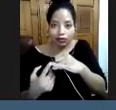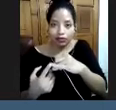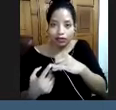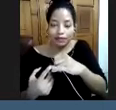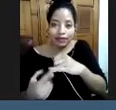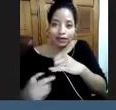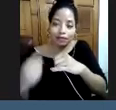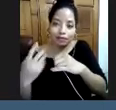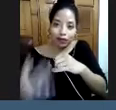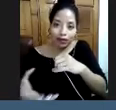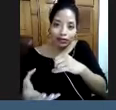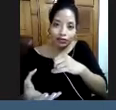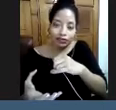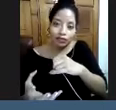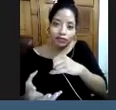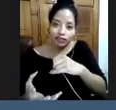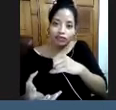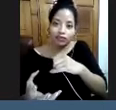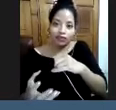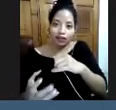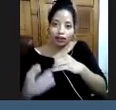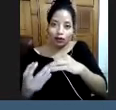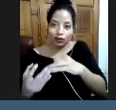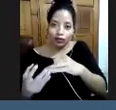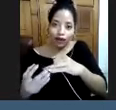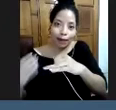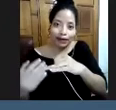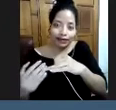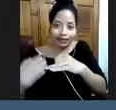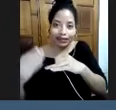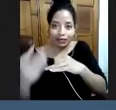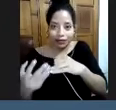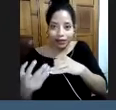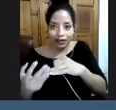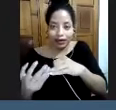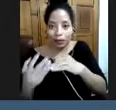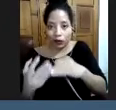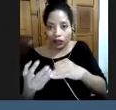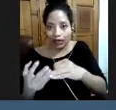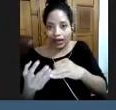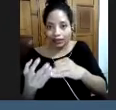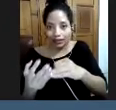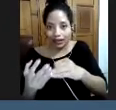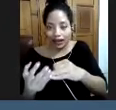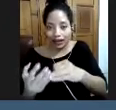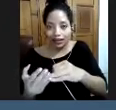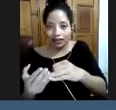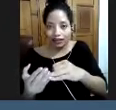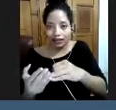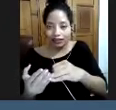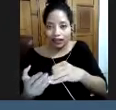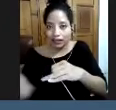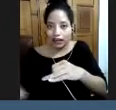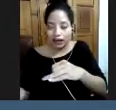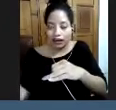los costos que implica poder tener un dispositivo, los costos aparte que implican poder accesar a